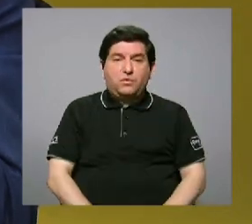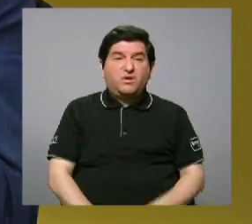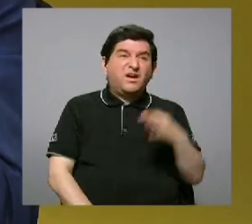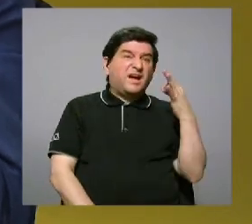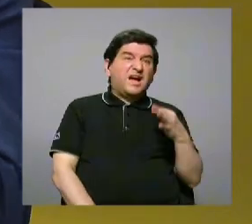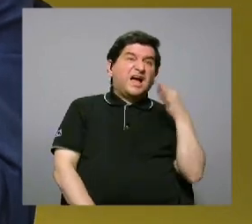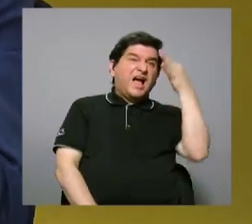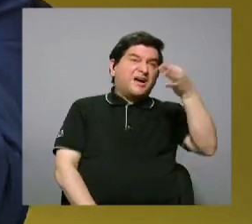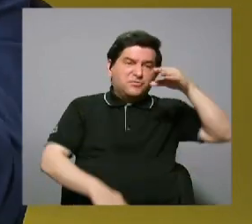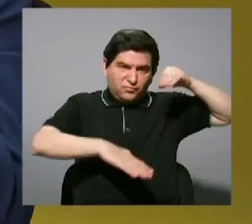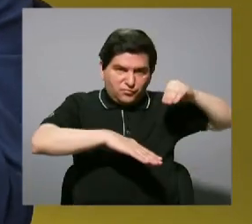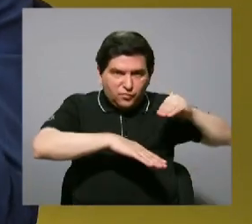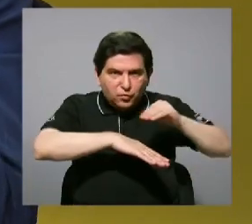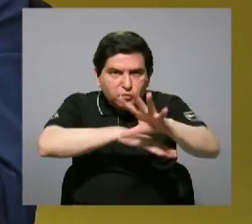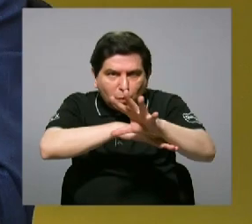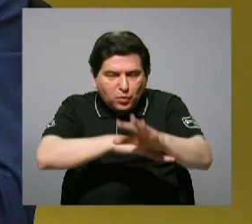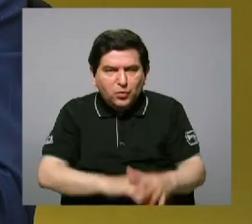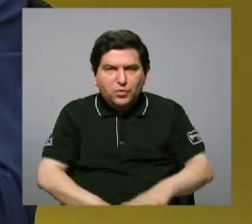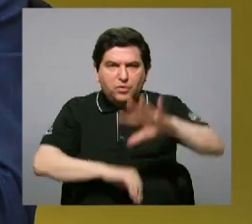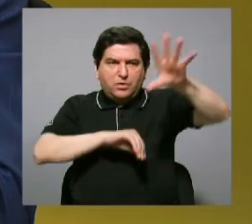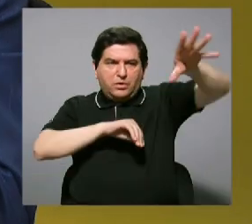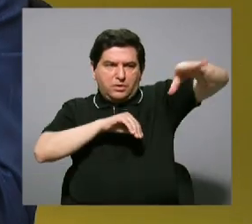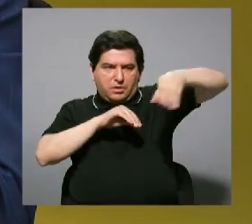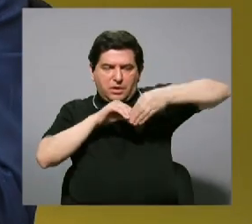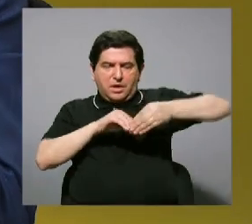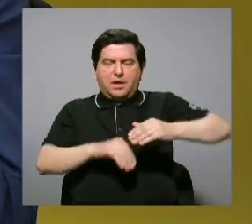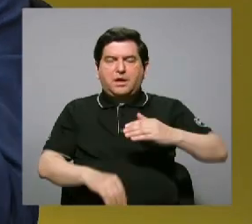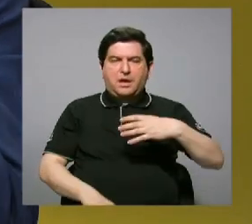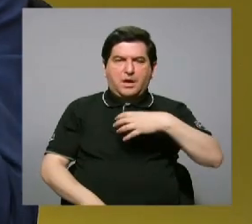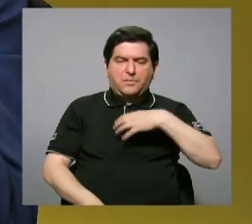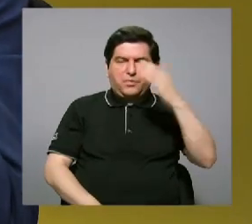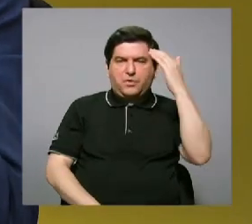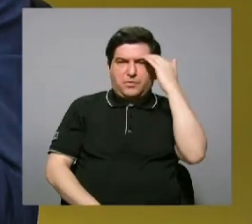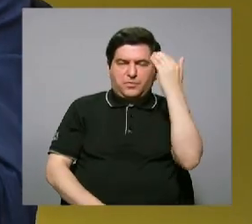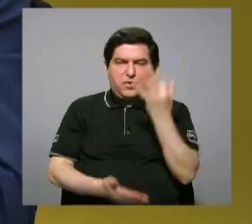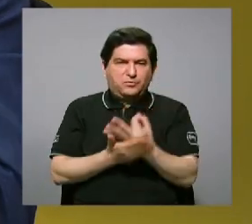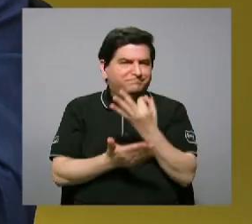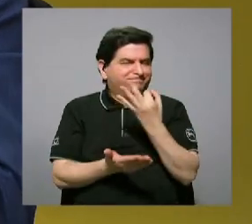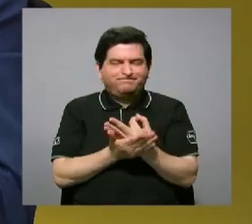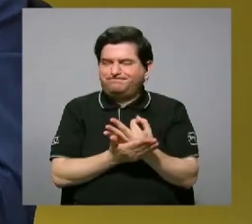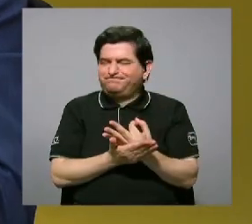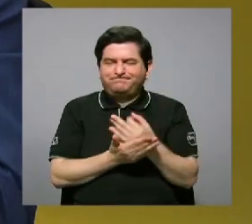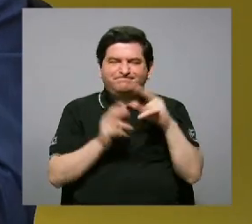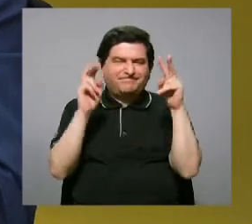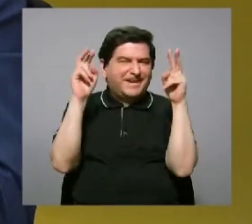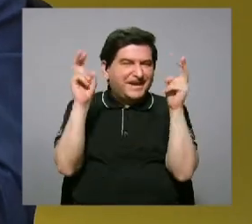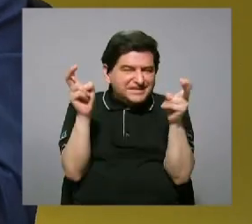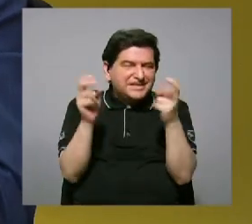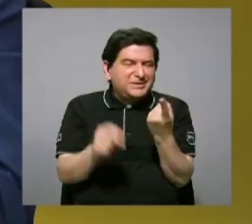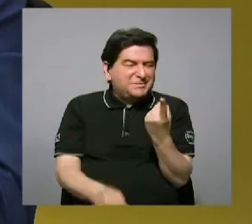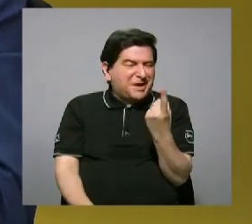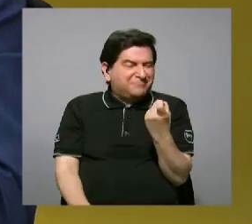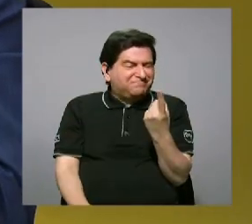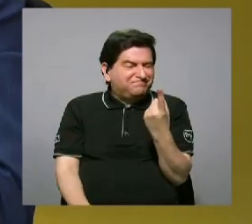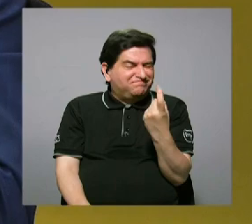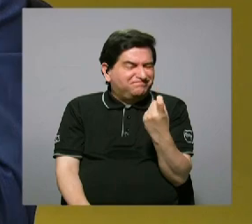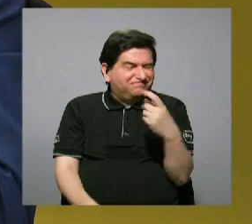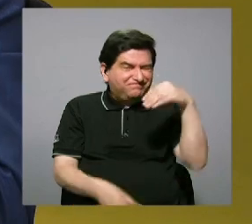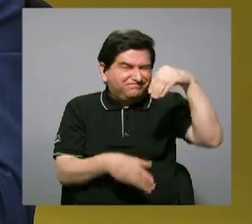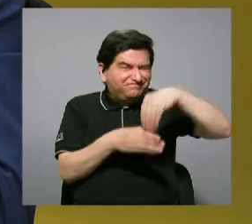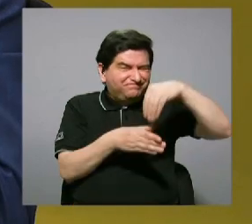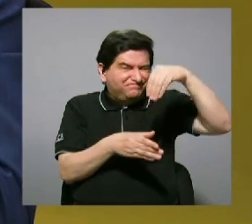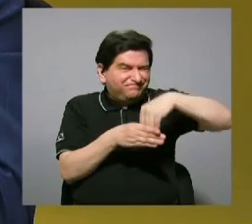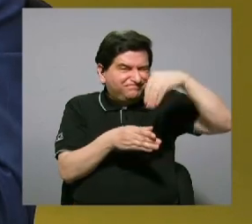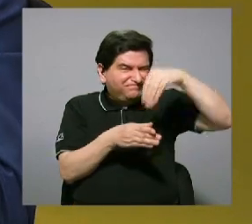plazo incide y lo incorporan en sus conocimientos financieros, ahí hay un tema que falta meterle